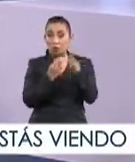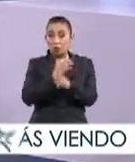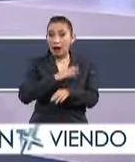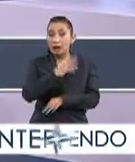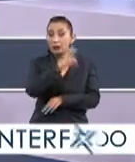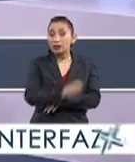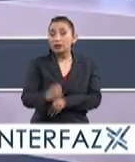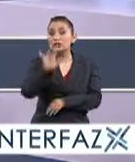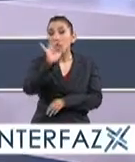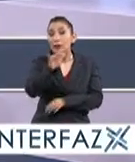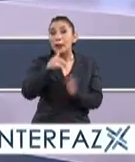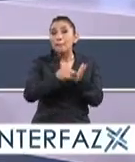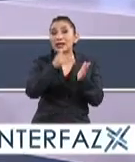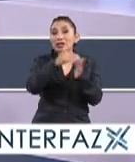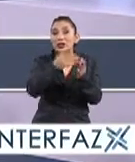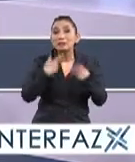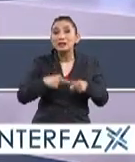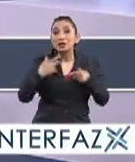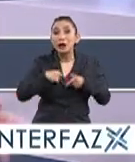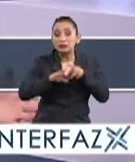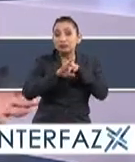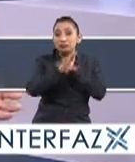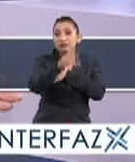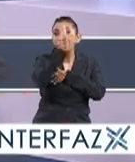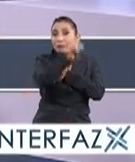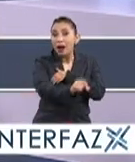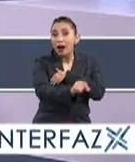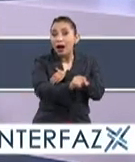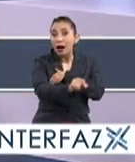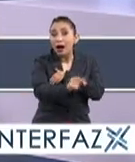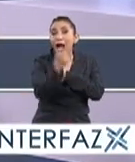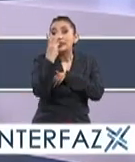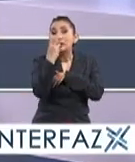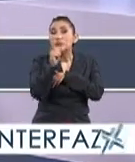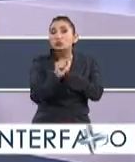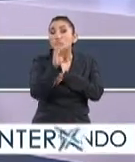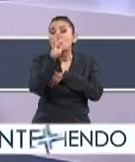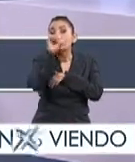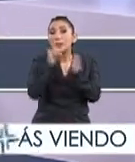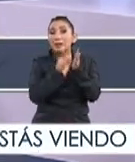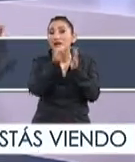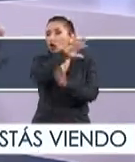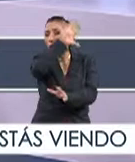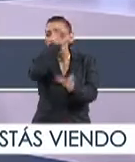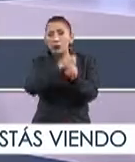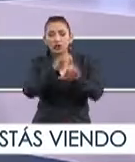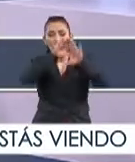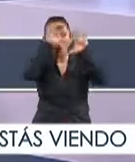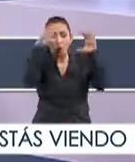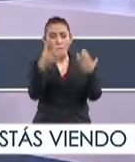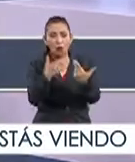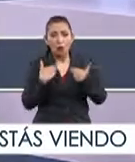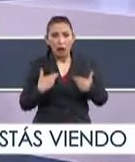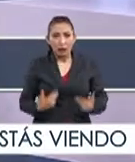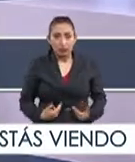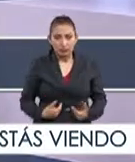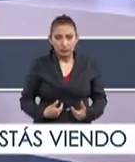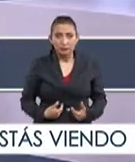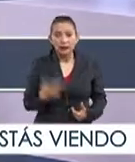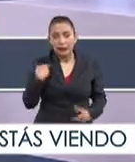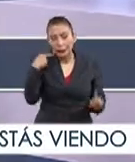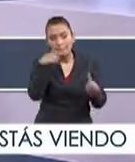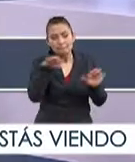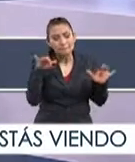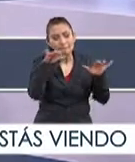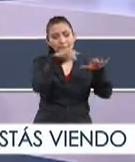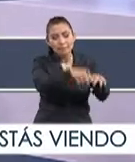más de 250 millones de migrantes. Esto representa el 3.4% del total de la humanidad. Y están